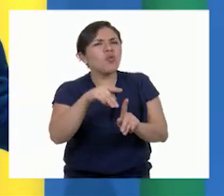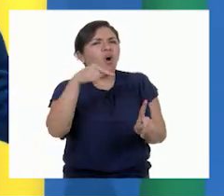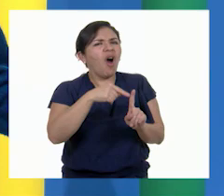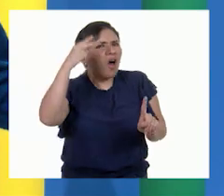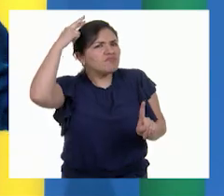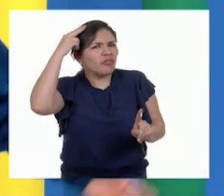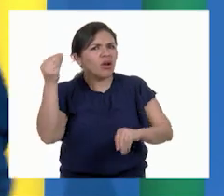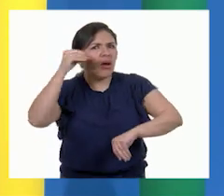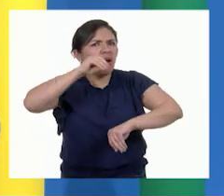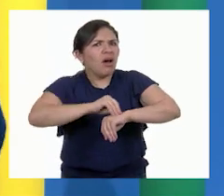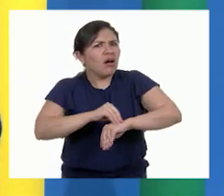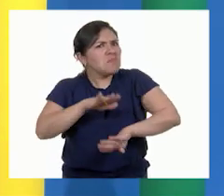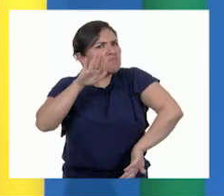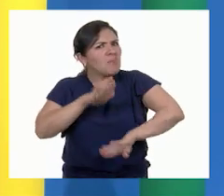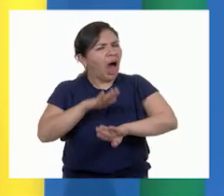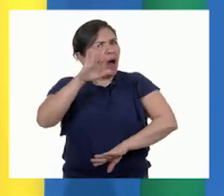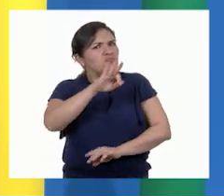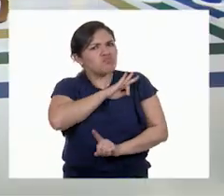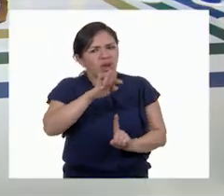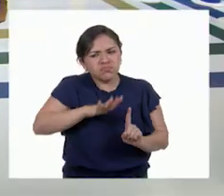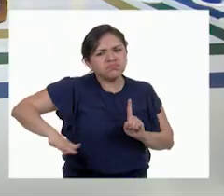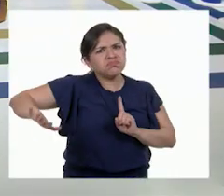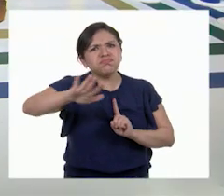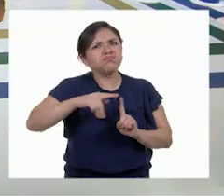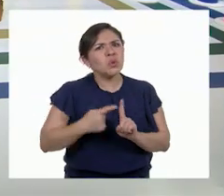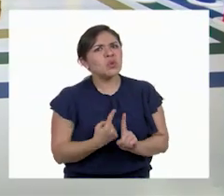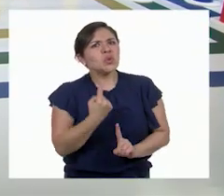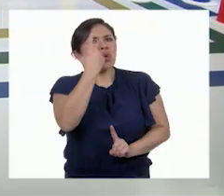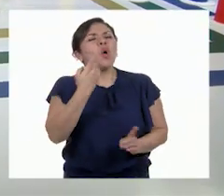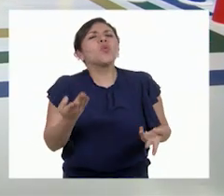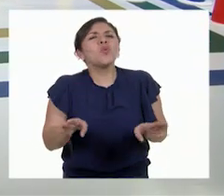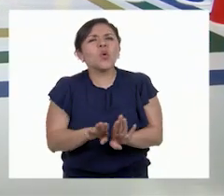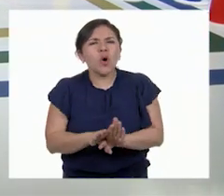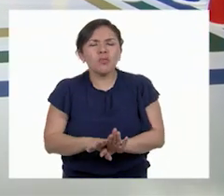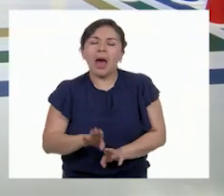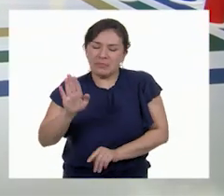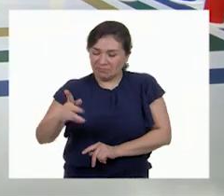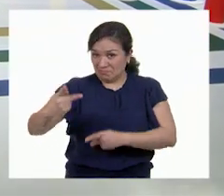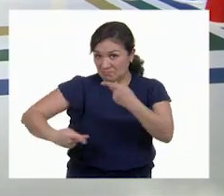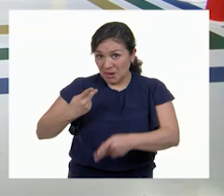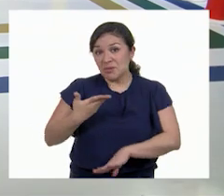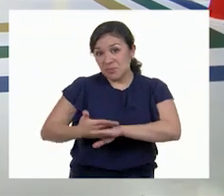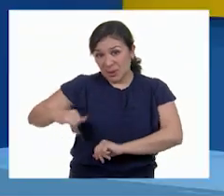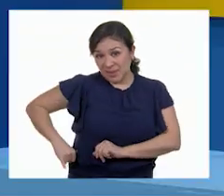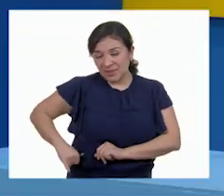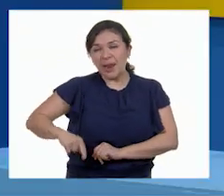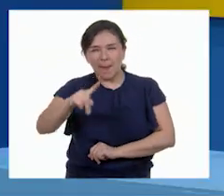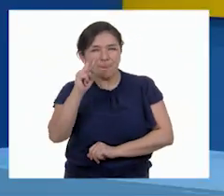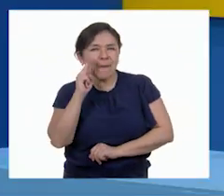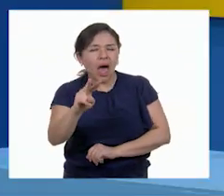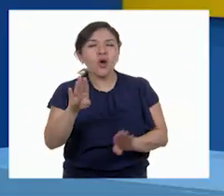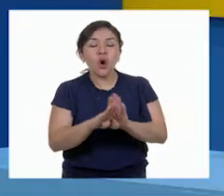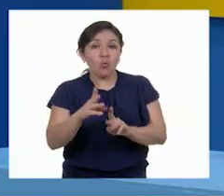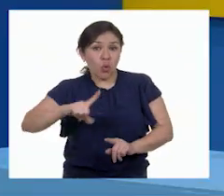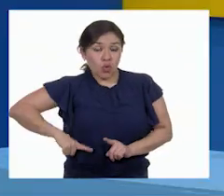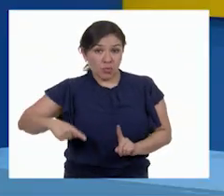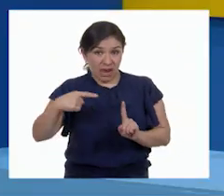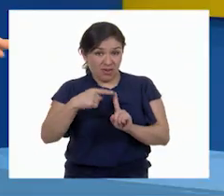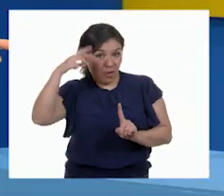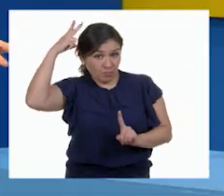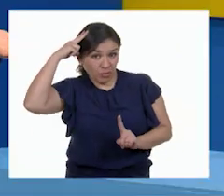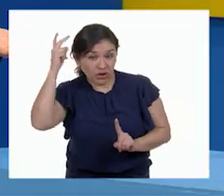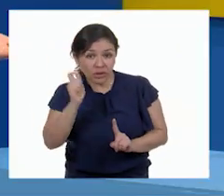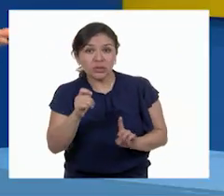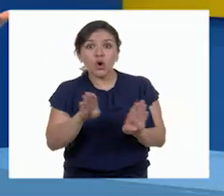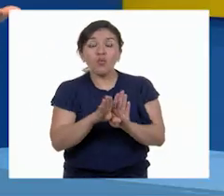logró imponerse sobre todos ellos? Excelentes preguntas, Larisa. Es muy importante tomar en cuenta que el gobierno de Porfirio Díaz